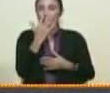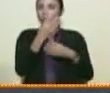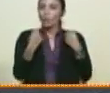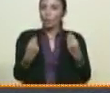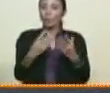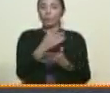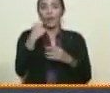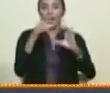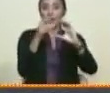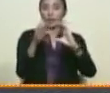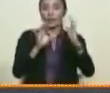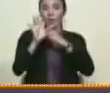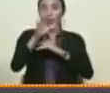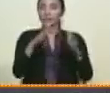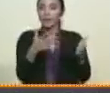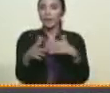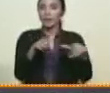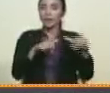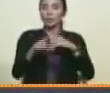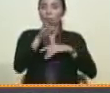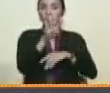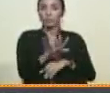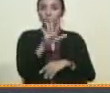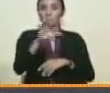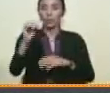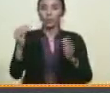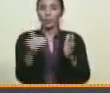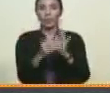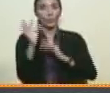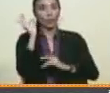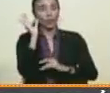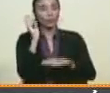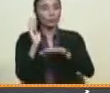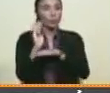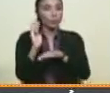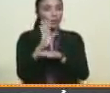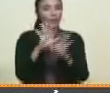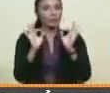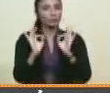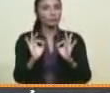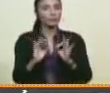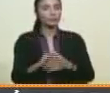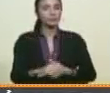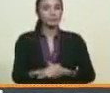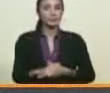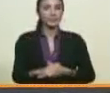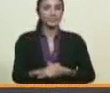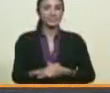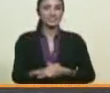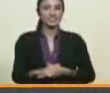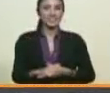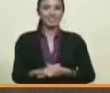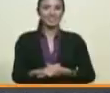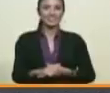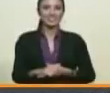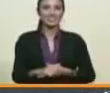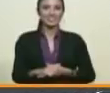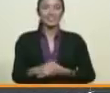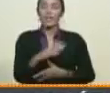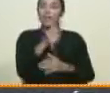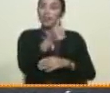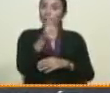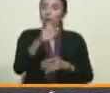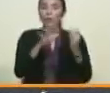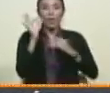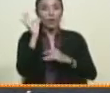identificado 450.000 mujeres ya protegidas integralmente y cada una de estas mujeres debe llegar a